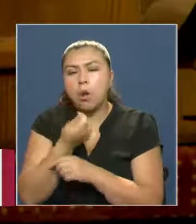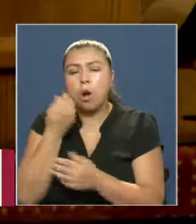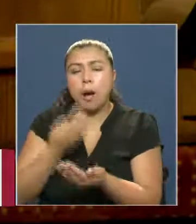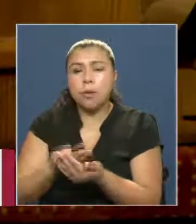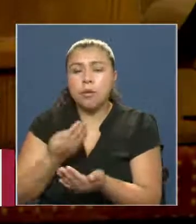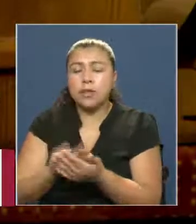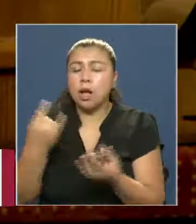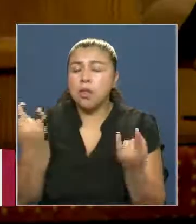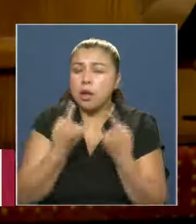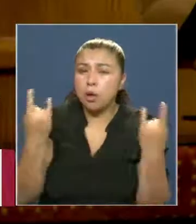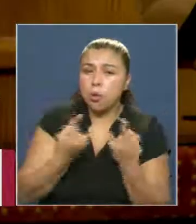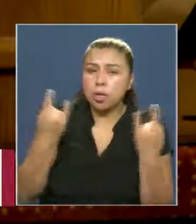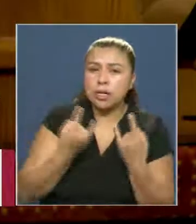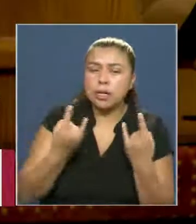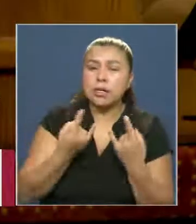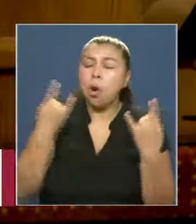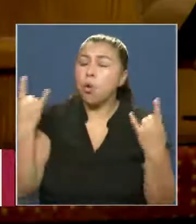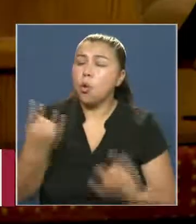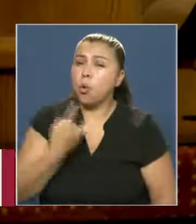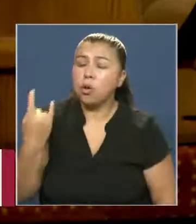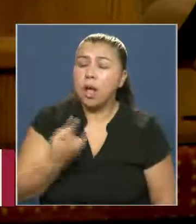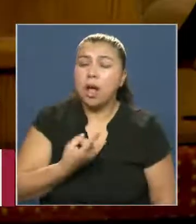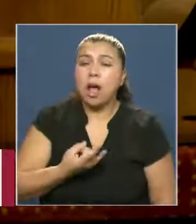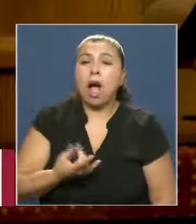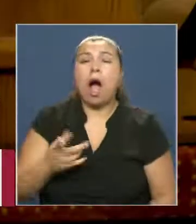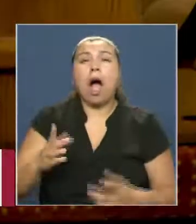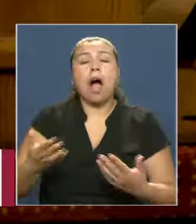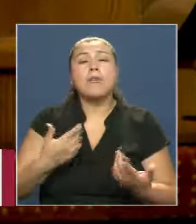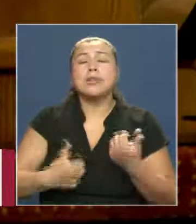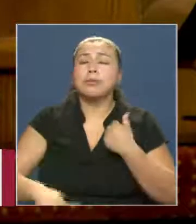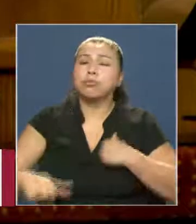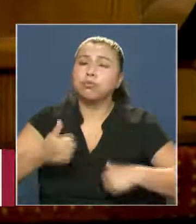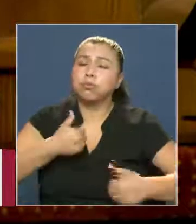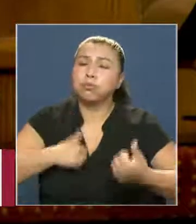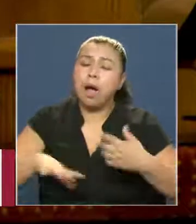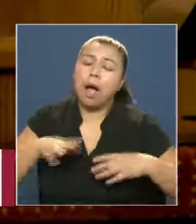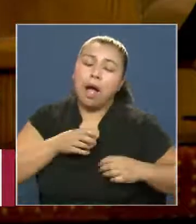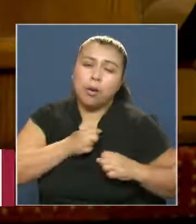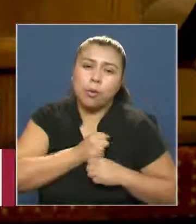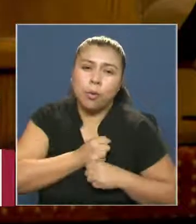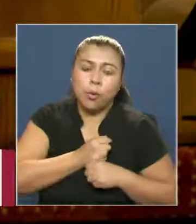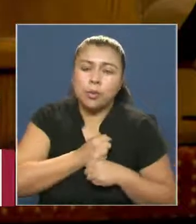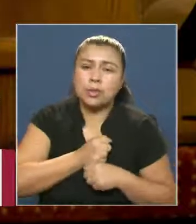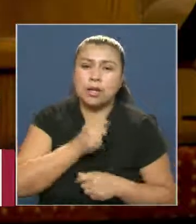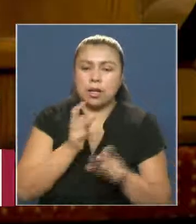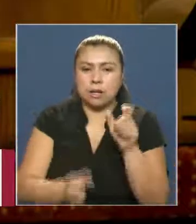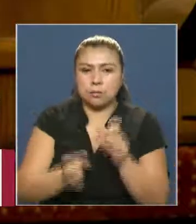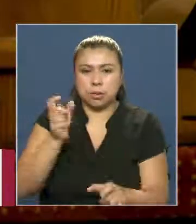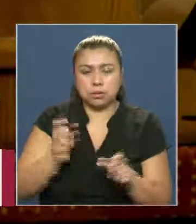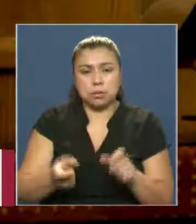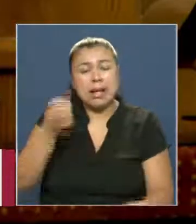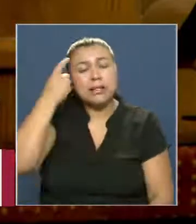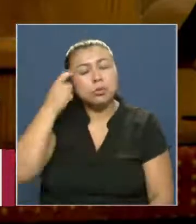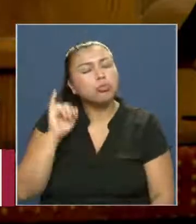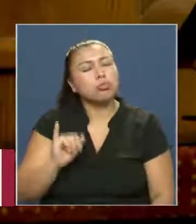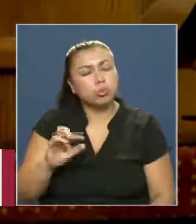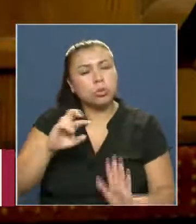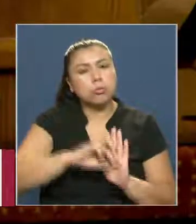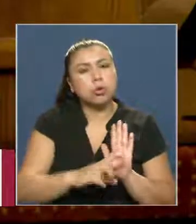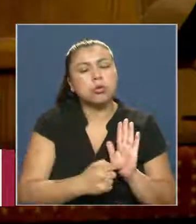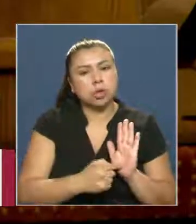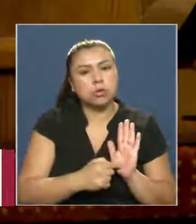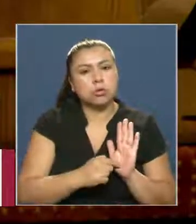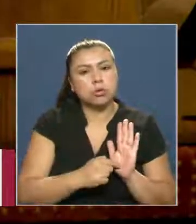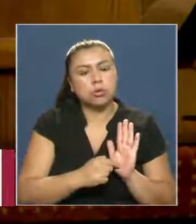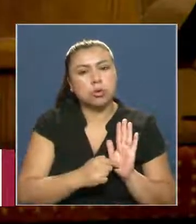las urgencias, de las emergencias, muchas veces del sufrimiento, la preocupación y la angustia de las personas. Creo que es una iniciativa que va en el camino